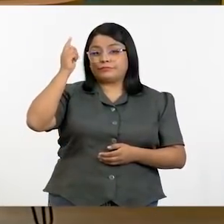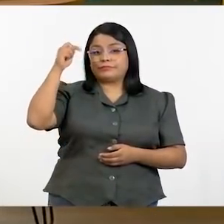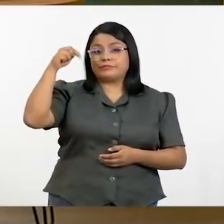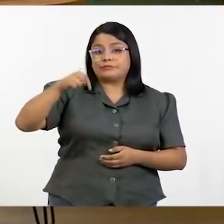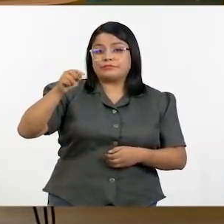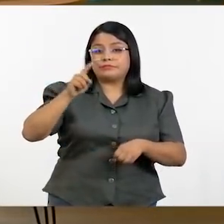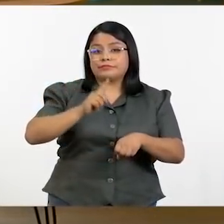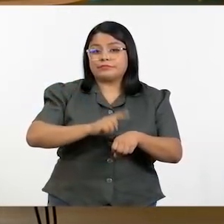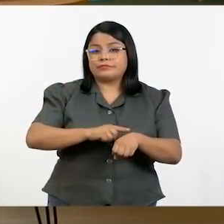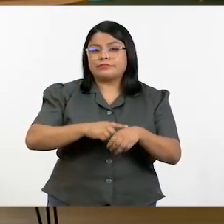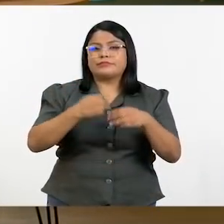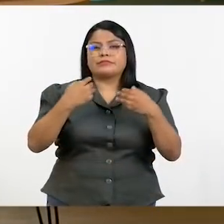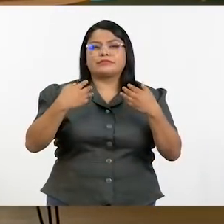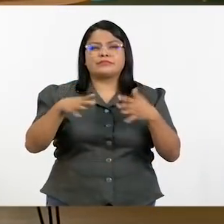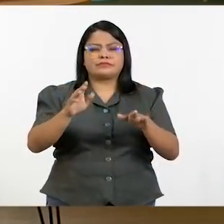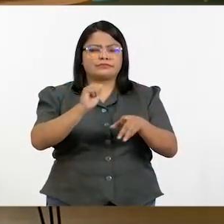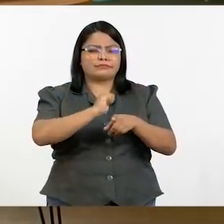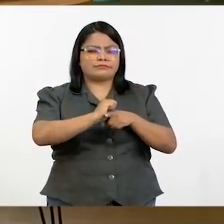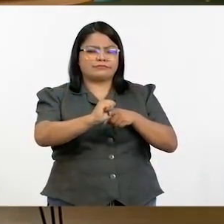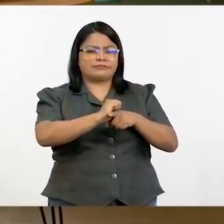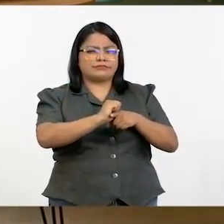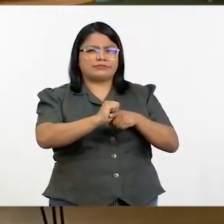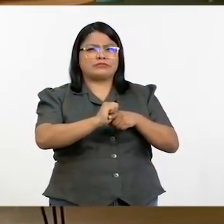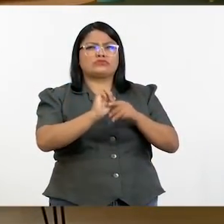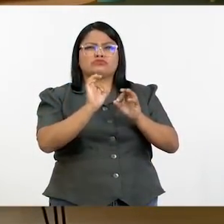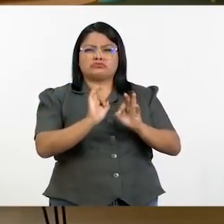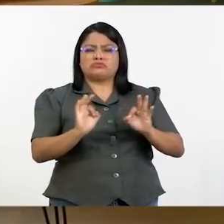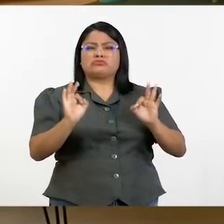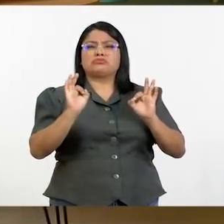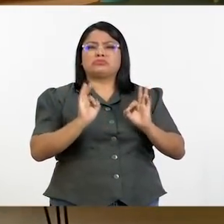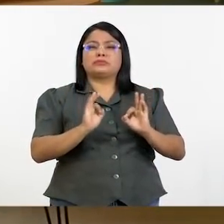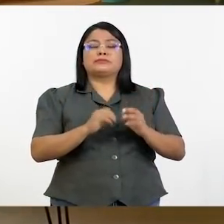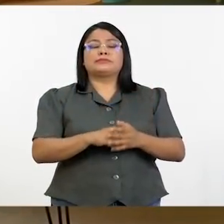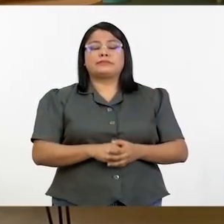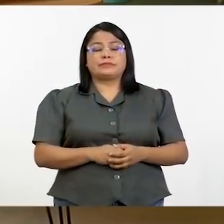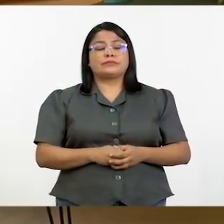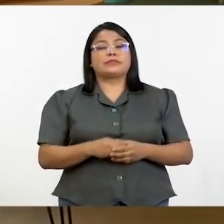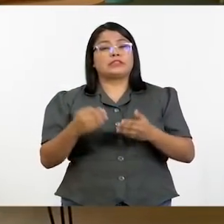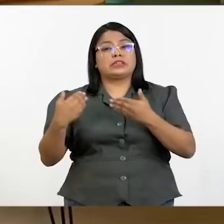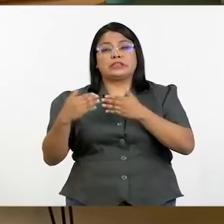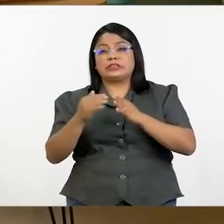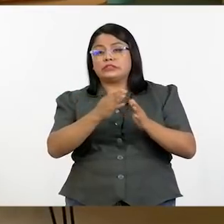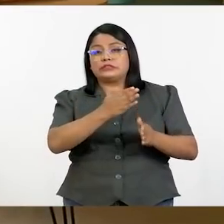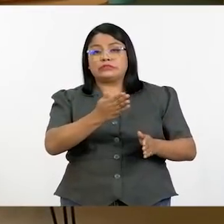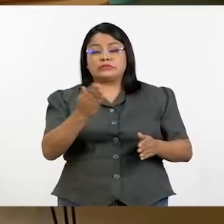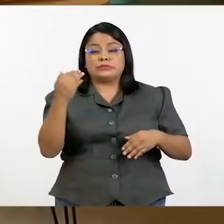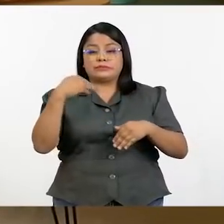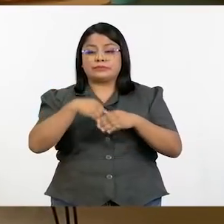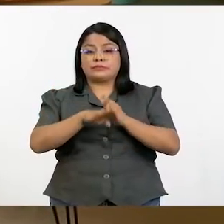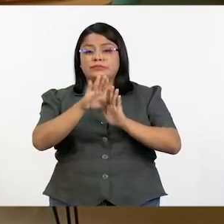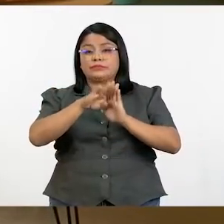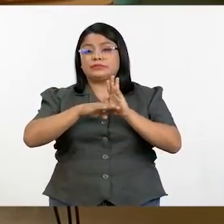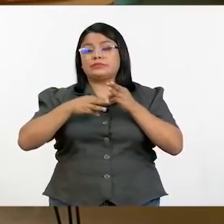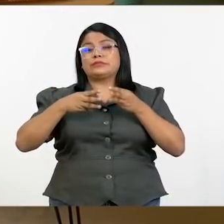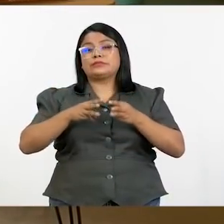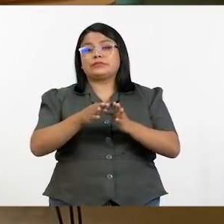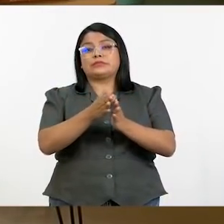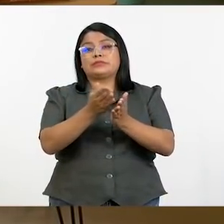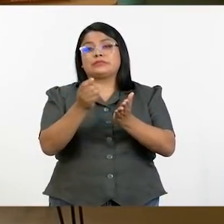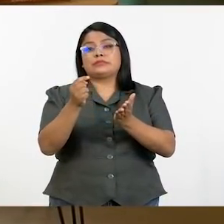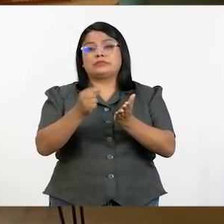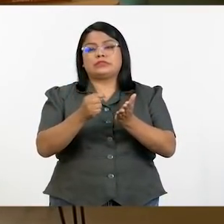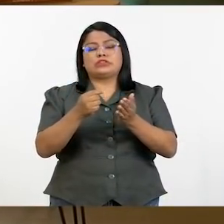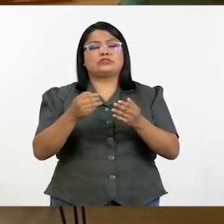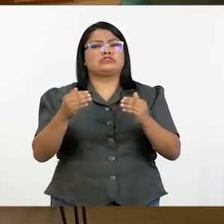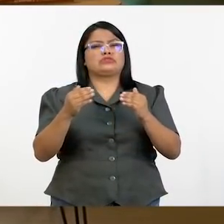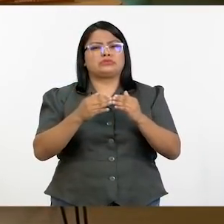Docentes, hasta este momento hemos hecho un repaso bastante efectivo acerca de los diversos aspectos que componen la guía metodológica